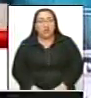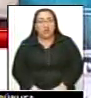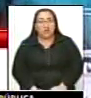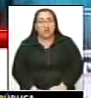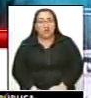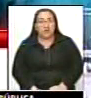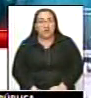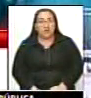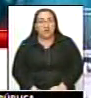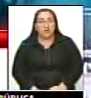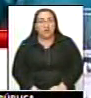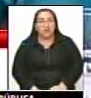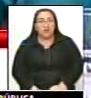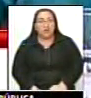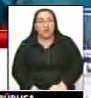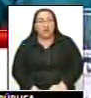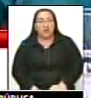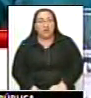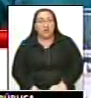Sin embargo,